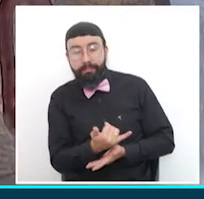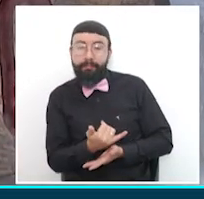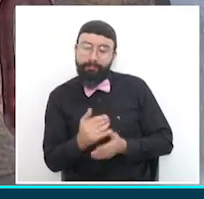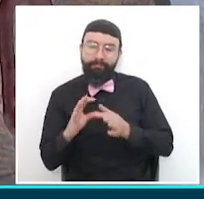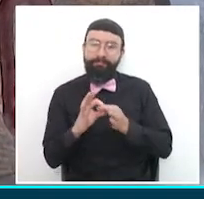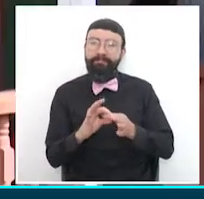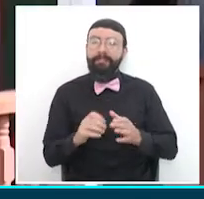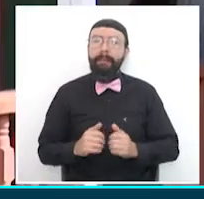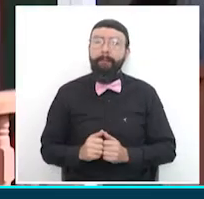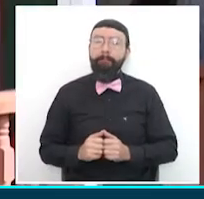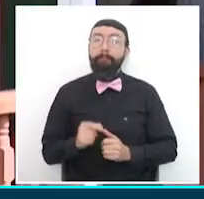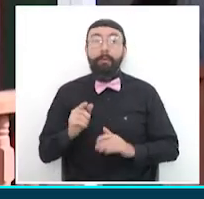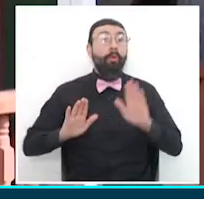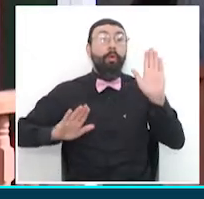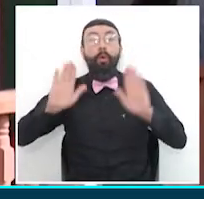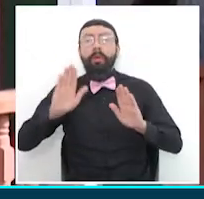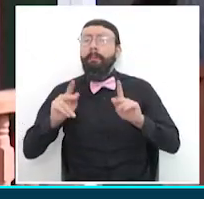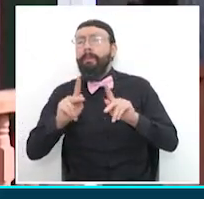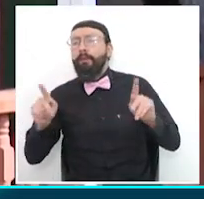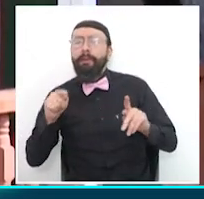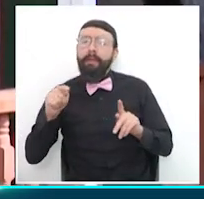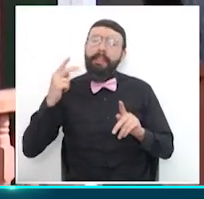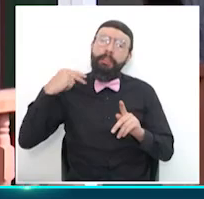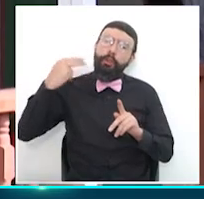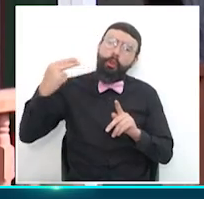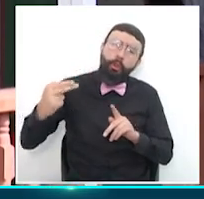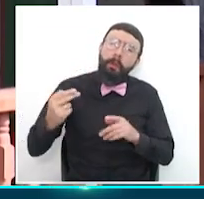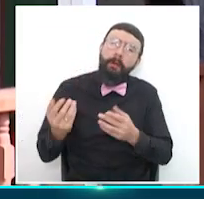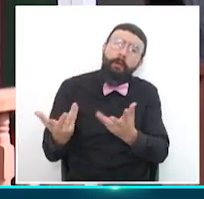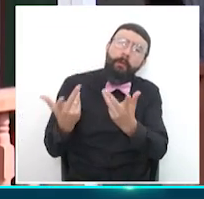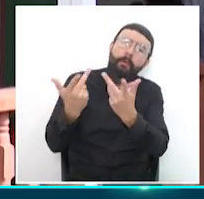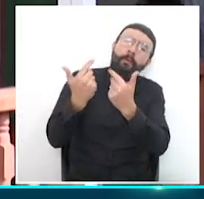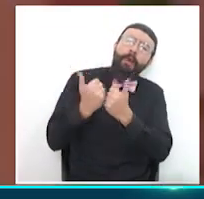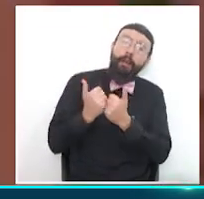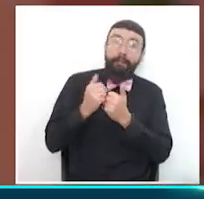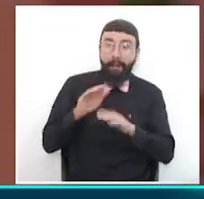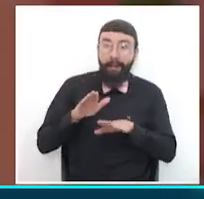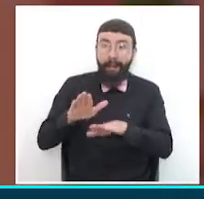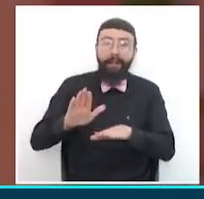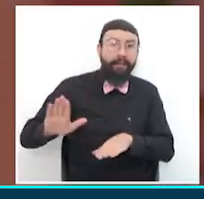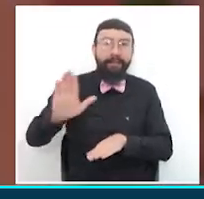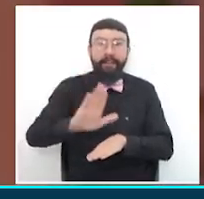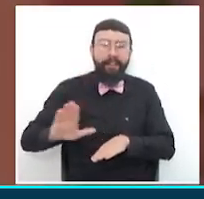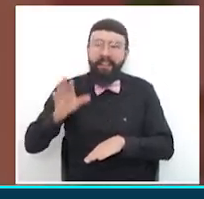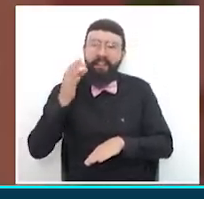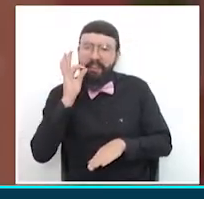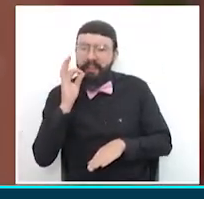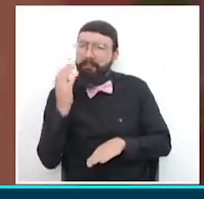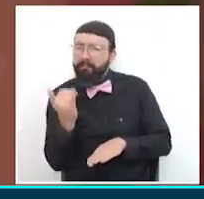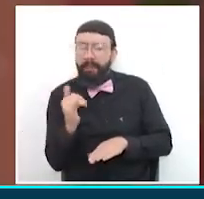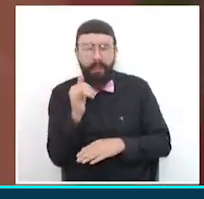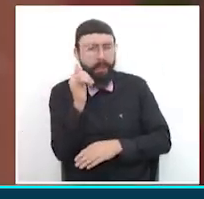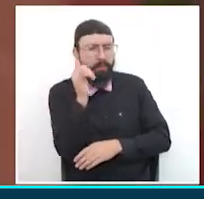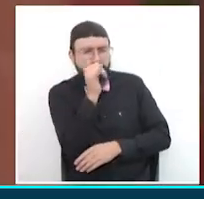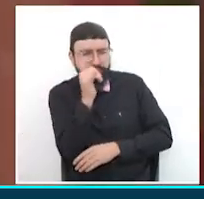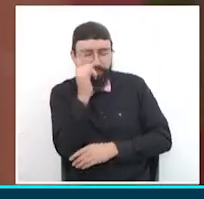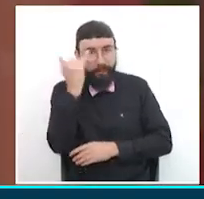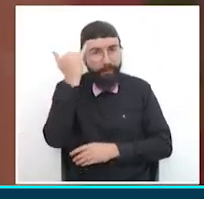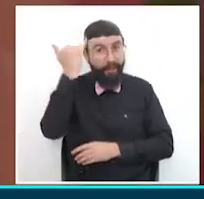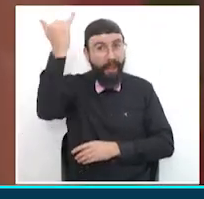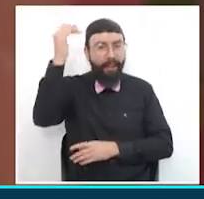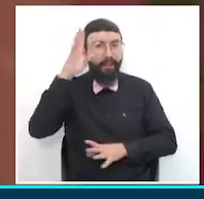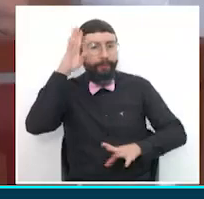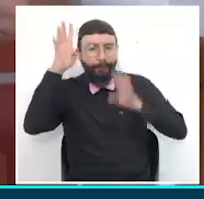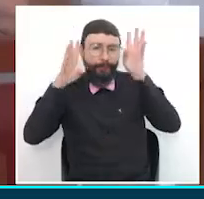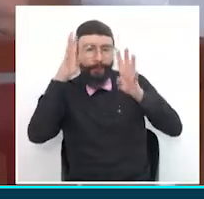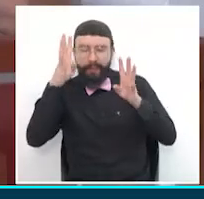Este concurso pedía a los televidentes que contaran una historia representativa del eje cafetero por medio de un video de forma creativa y con las